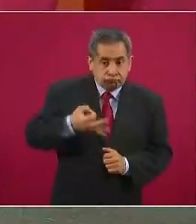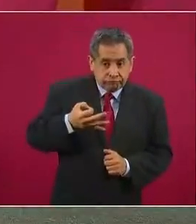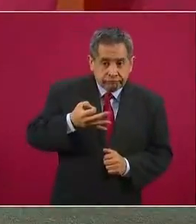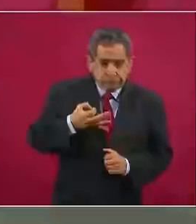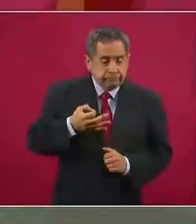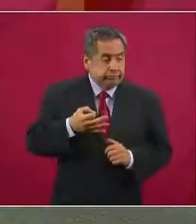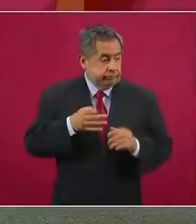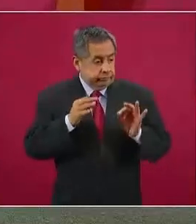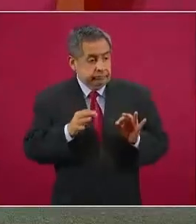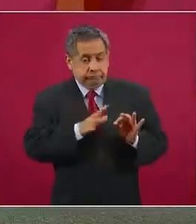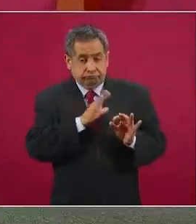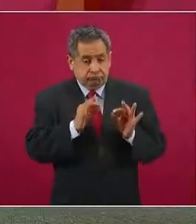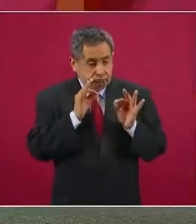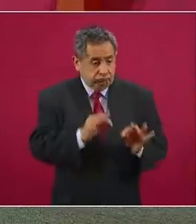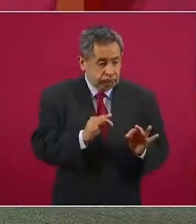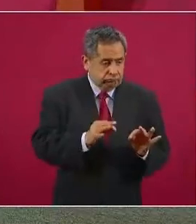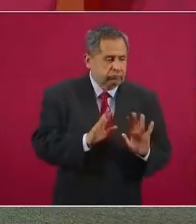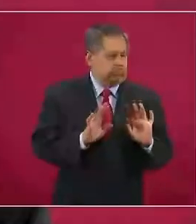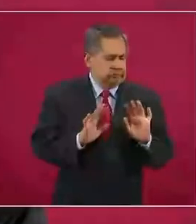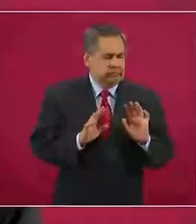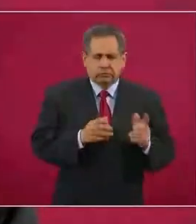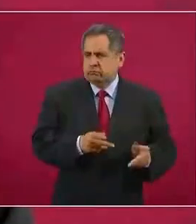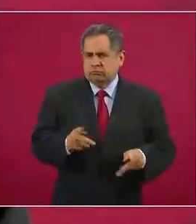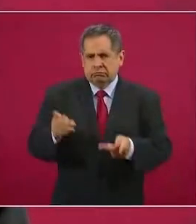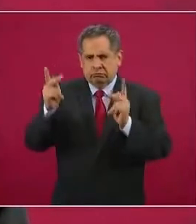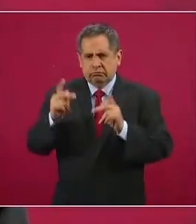de buena calidad, proteger a los consumidores,